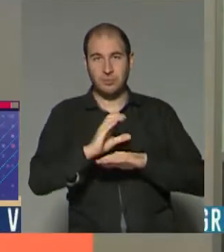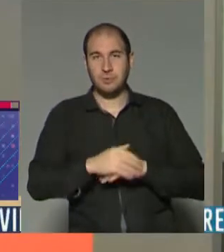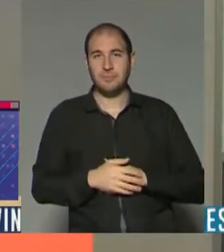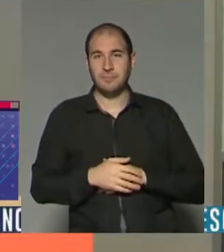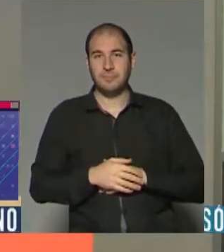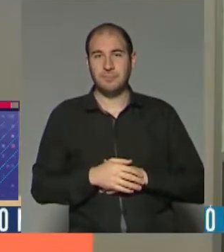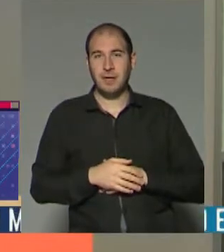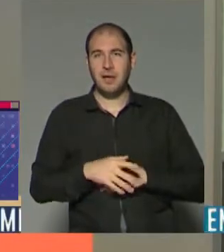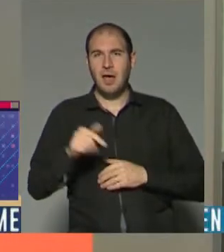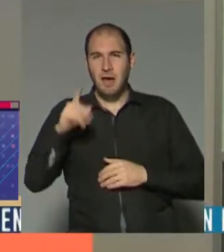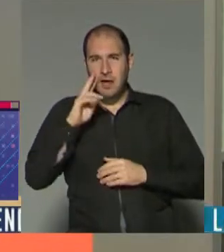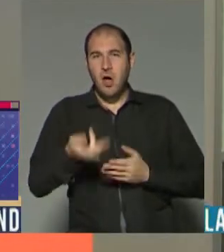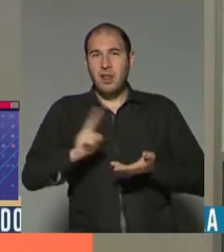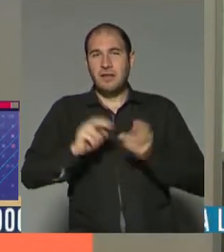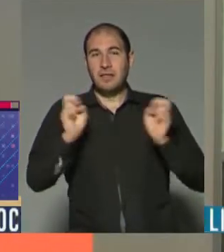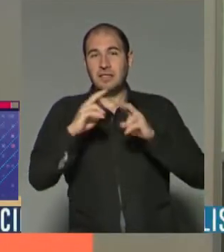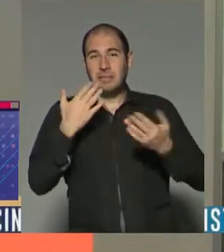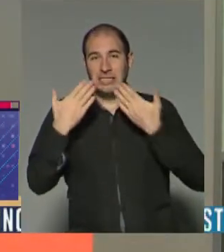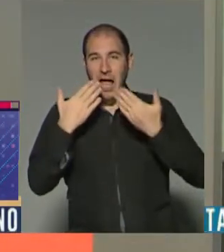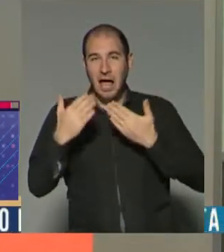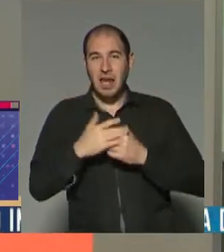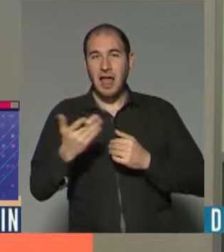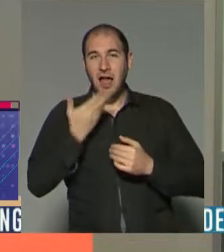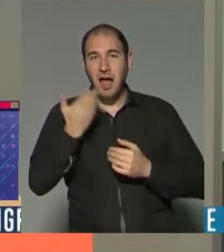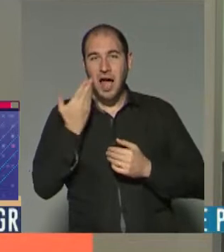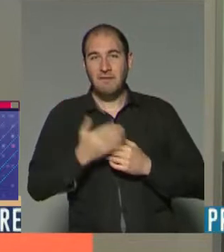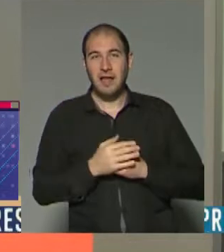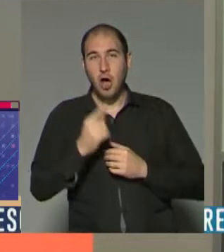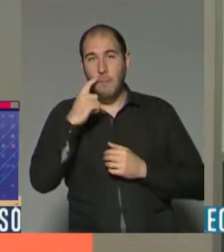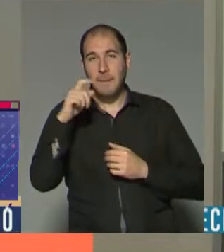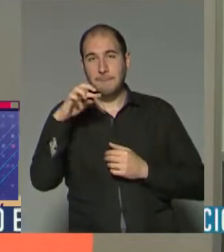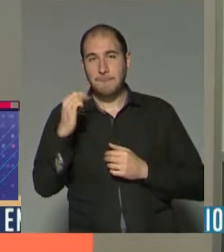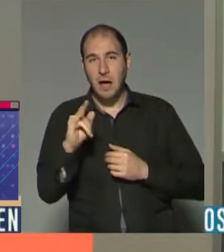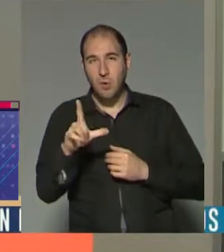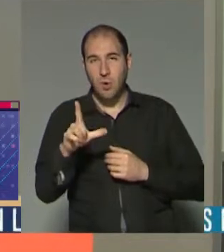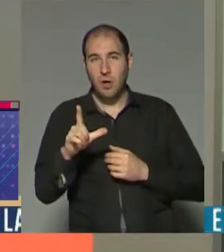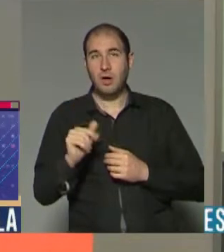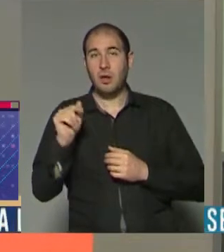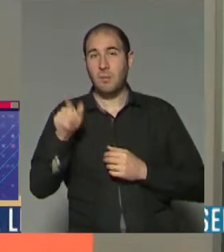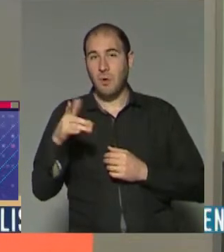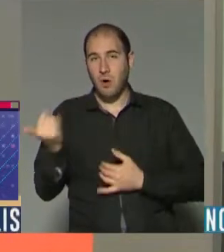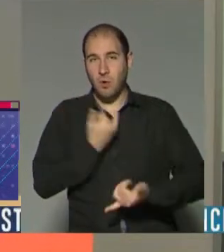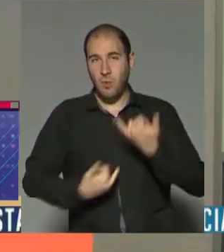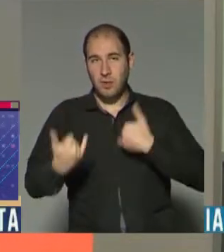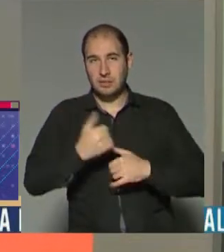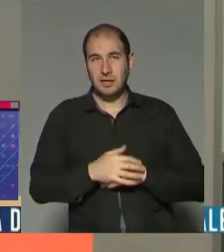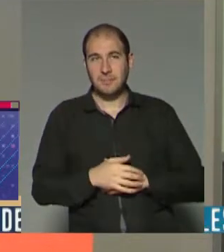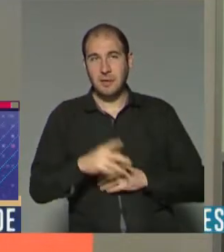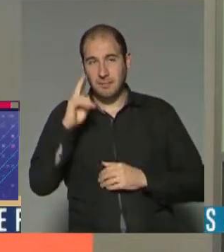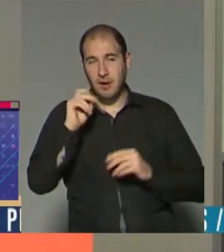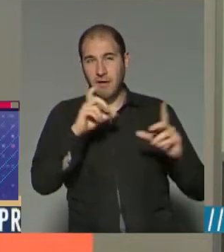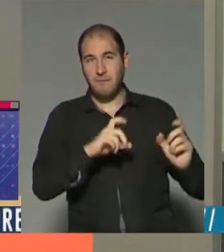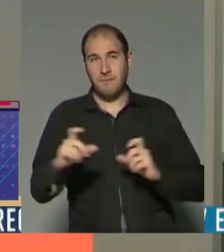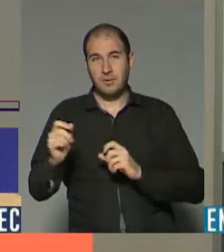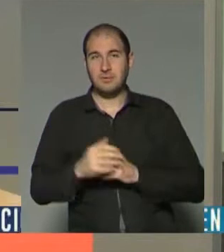Bueno, vamos a volver al tema de la charla de esta disertación de Paul Capriotti, que como decías recién vos, y veíamos las